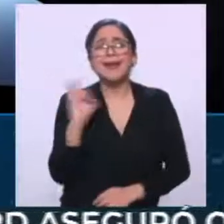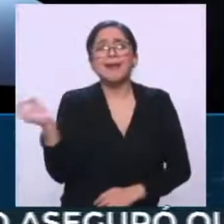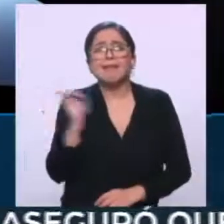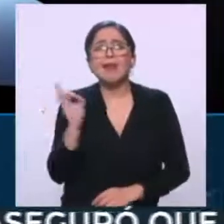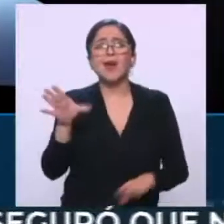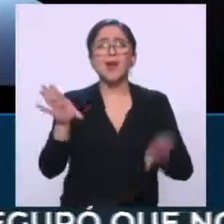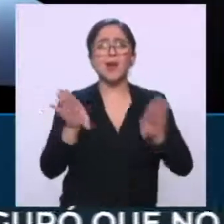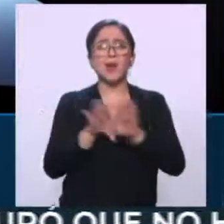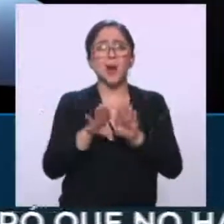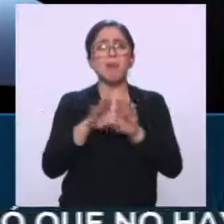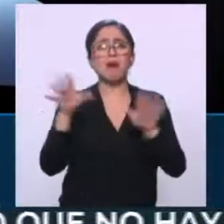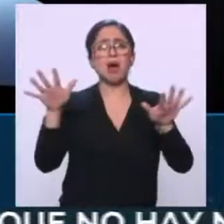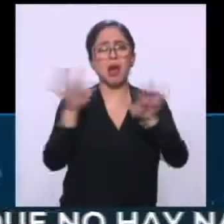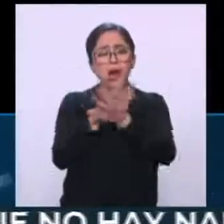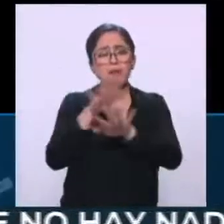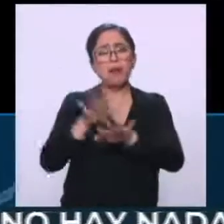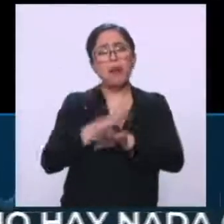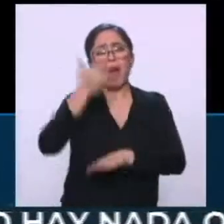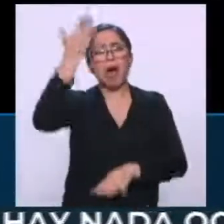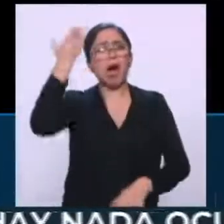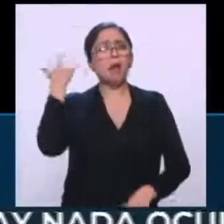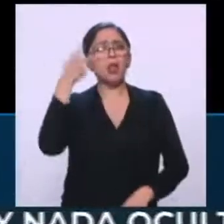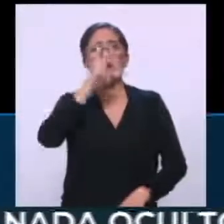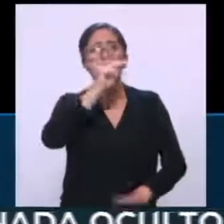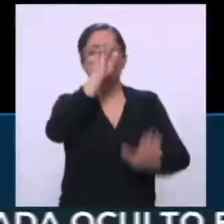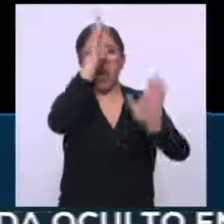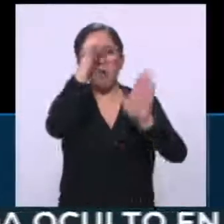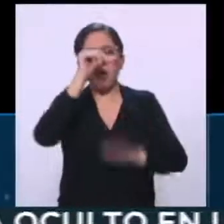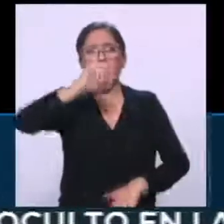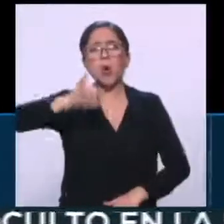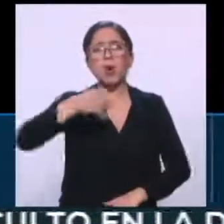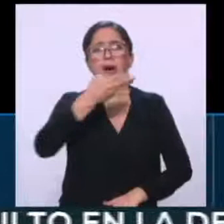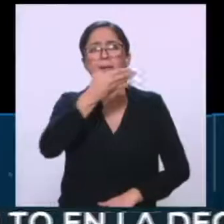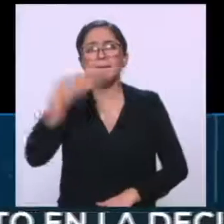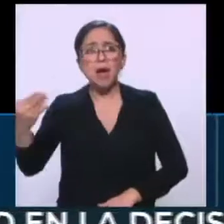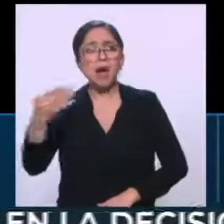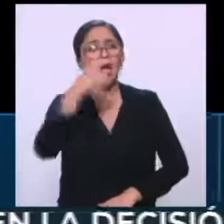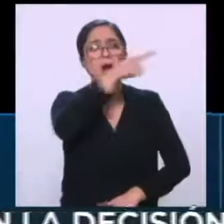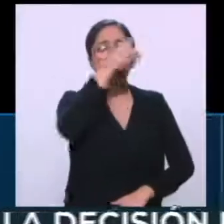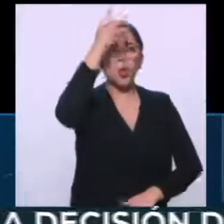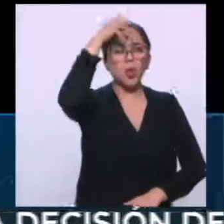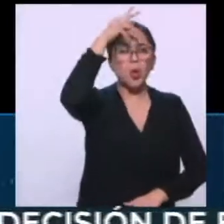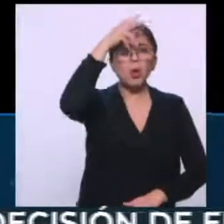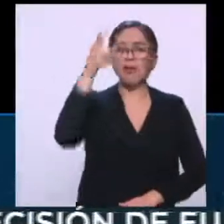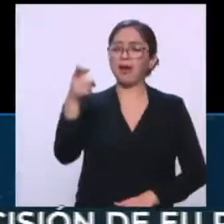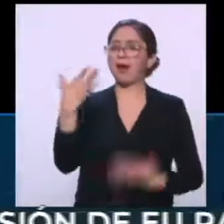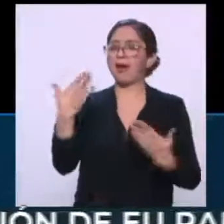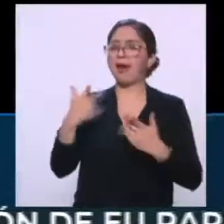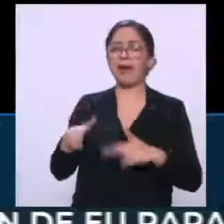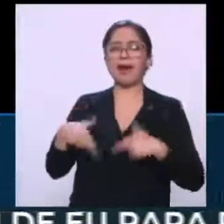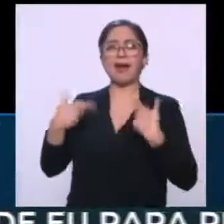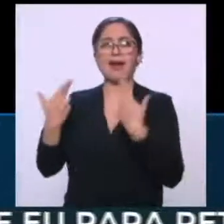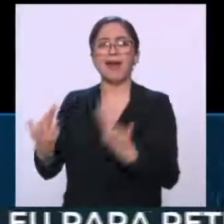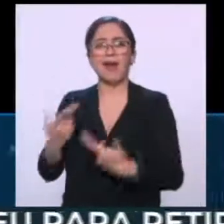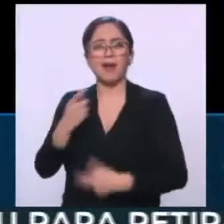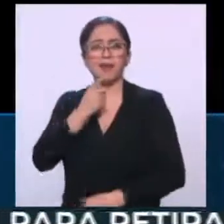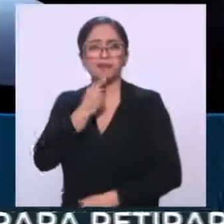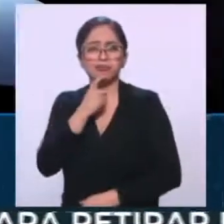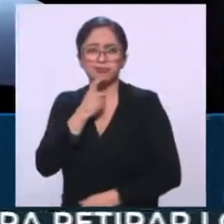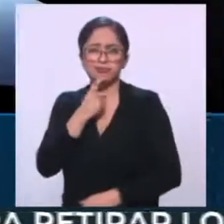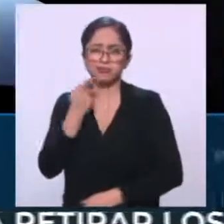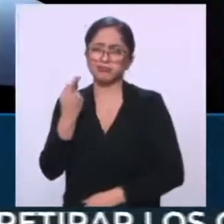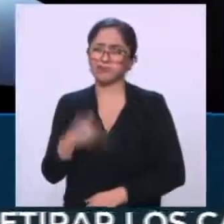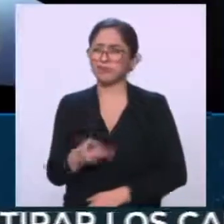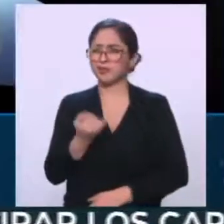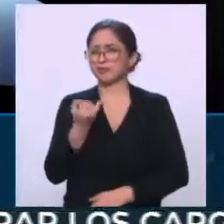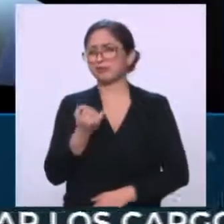de cambio del no reconocimiento a Biden, como una especie de regalo de Trump a Andrés Manuel López Obrador. Pues vaya regalito, ¿no? Sí.